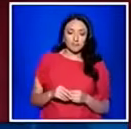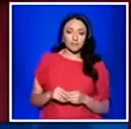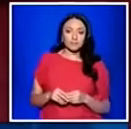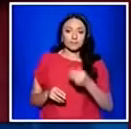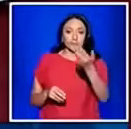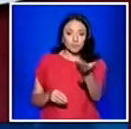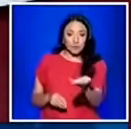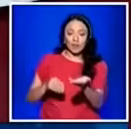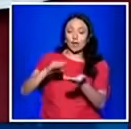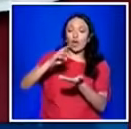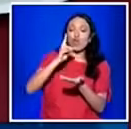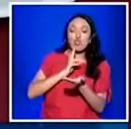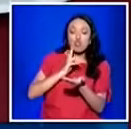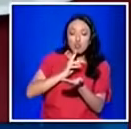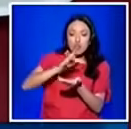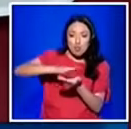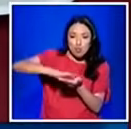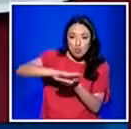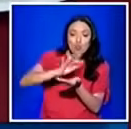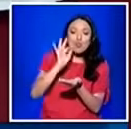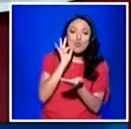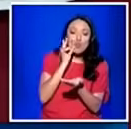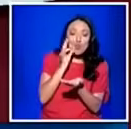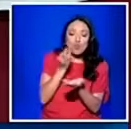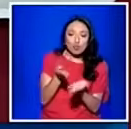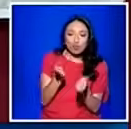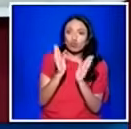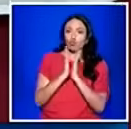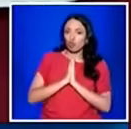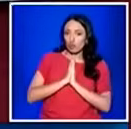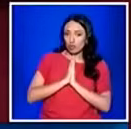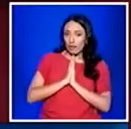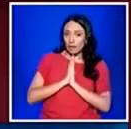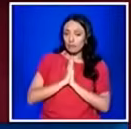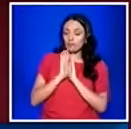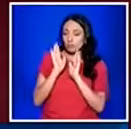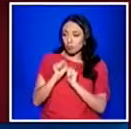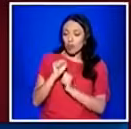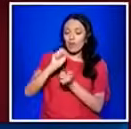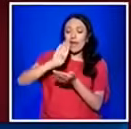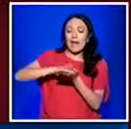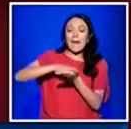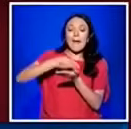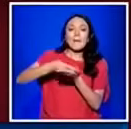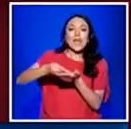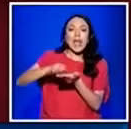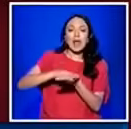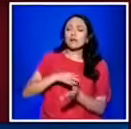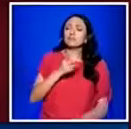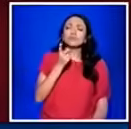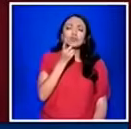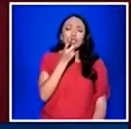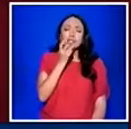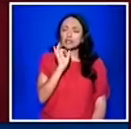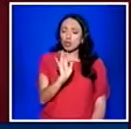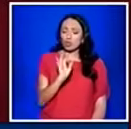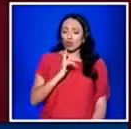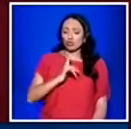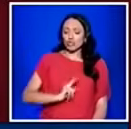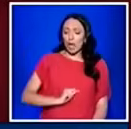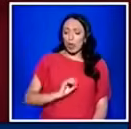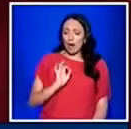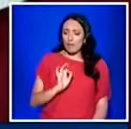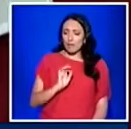los pancakes, igual con fruta, entonces muy deliciosos, con miel de abeja. Entonces son desayunos fit que nos van a ayudar